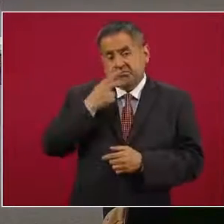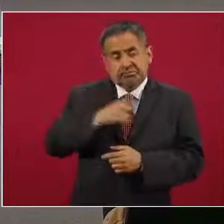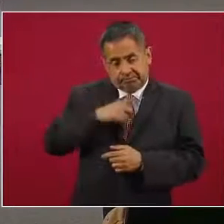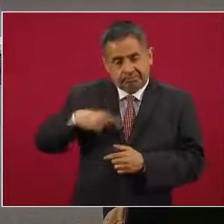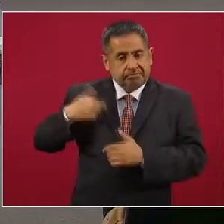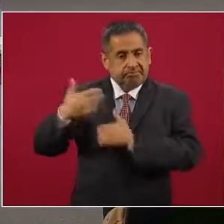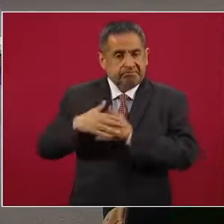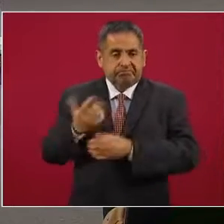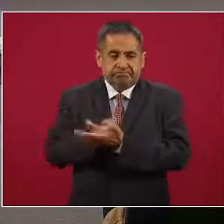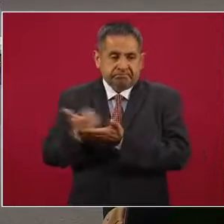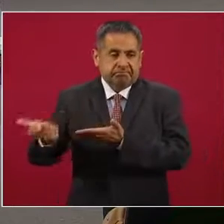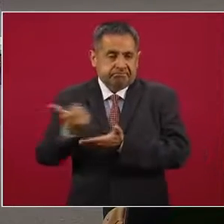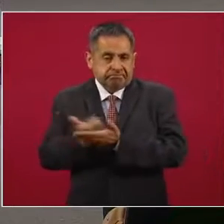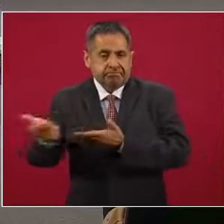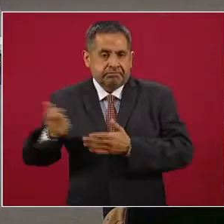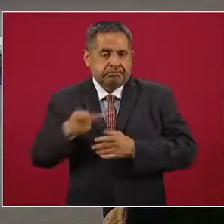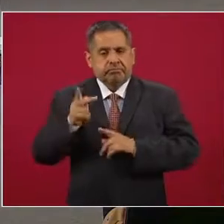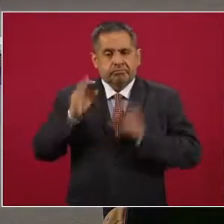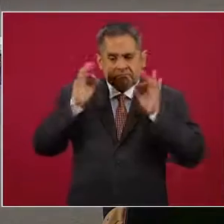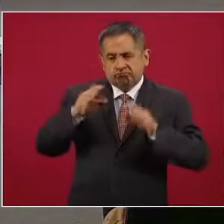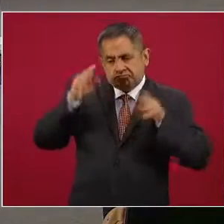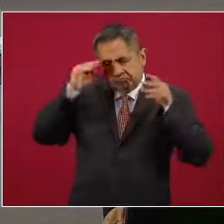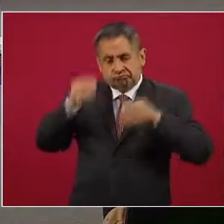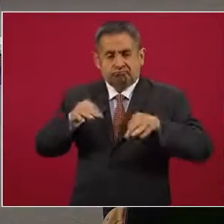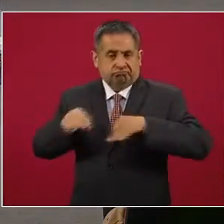trabajadores, pero esa es su función.